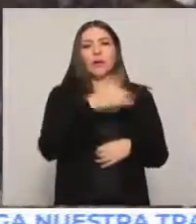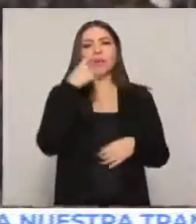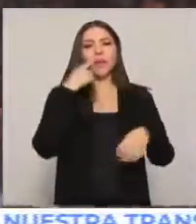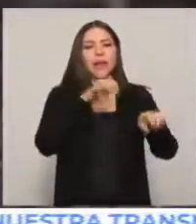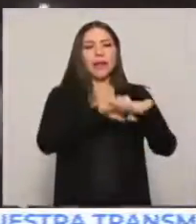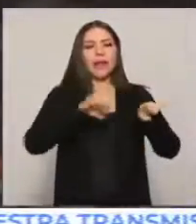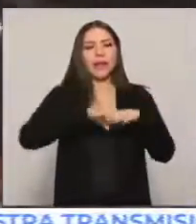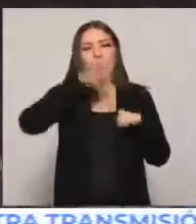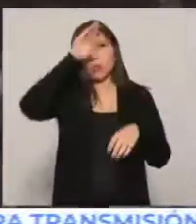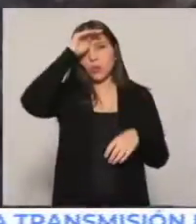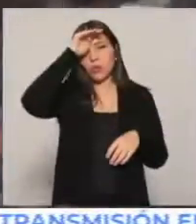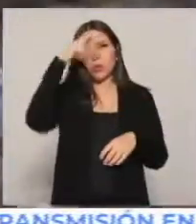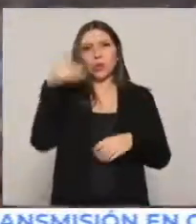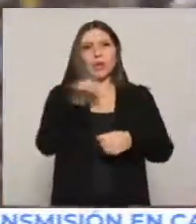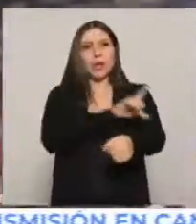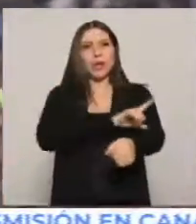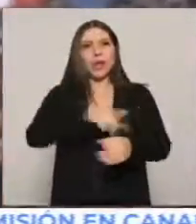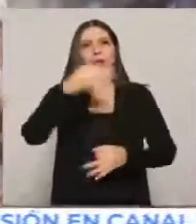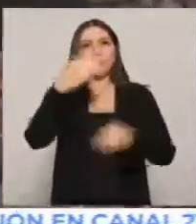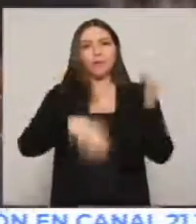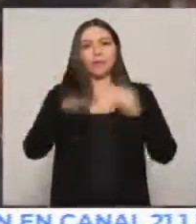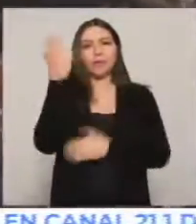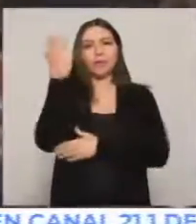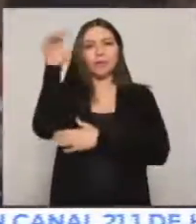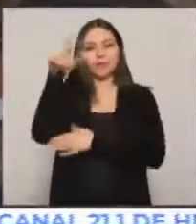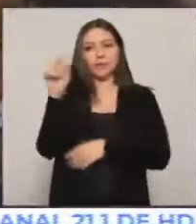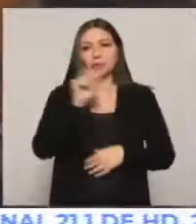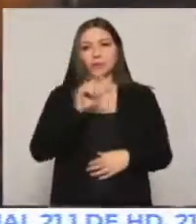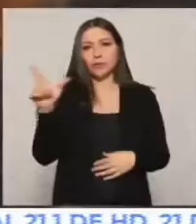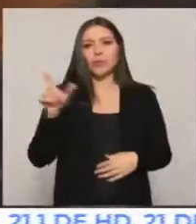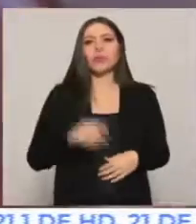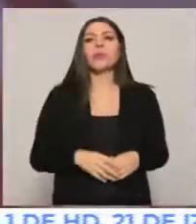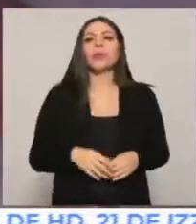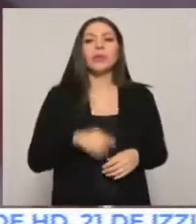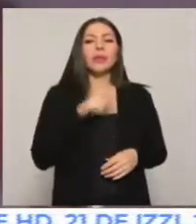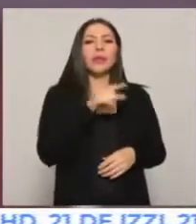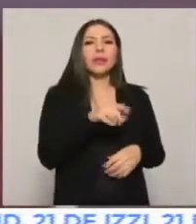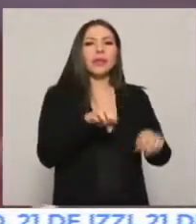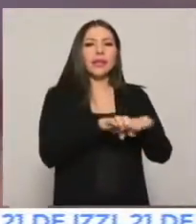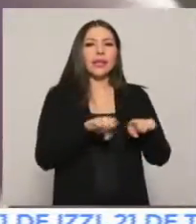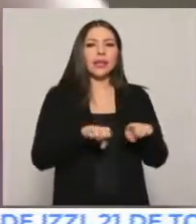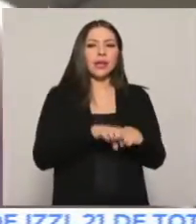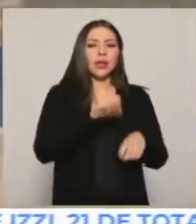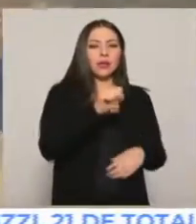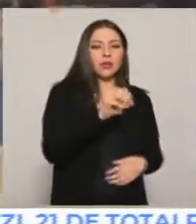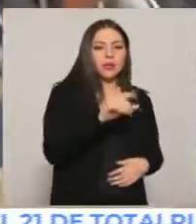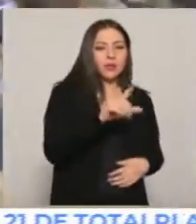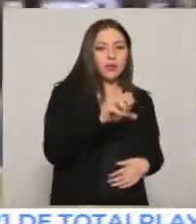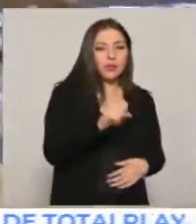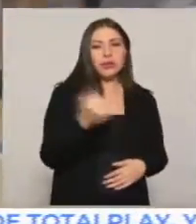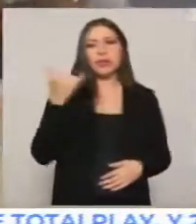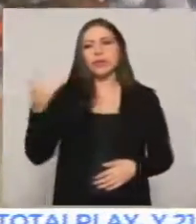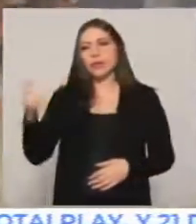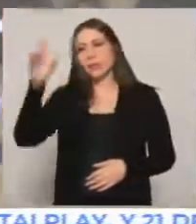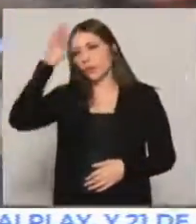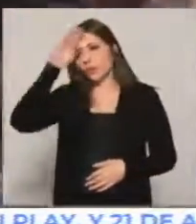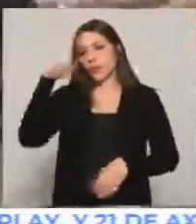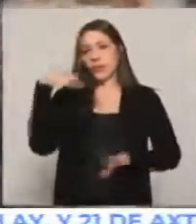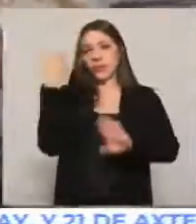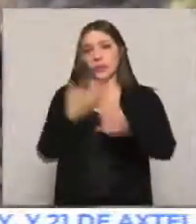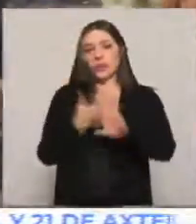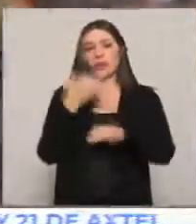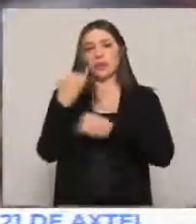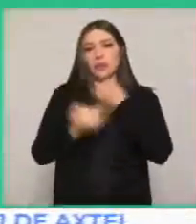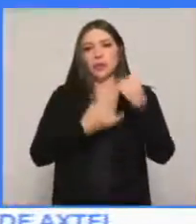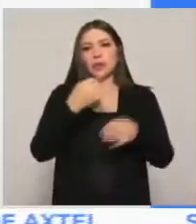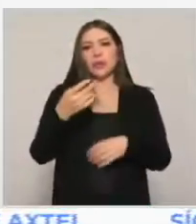Regia en la final de la Liga Nacional de Baloncesto Profesional. Soles y Fuerza Regia se enfrentarán el viernes 14 de febrero en lo que será el quinto juego de la